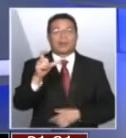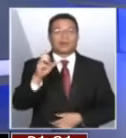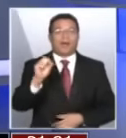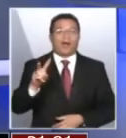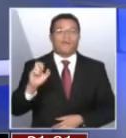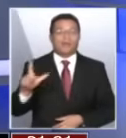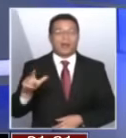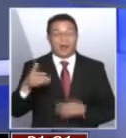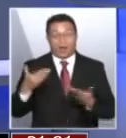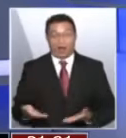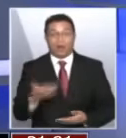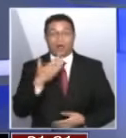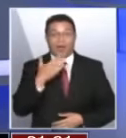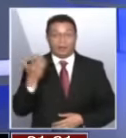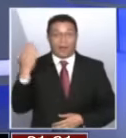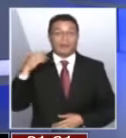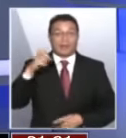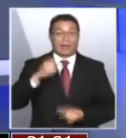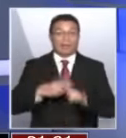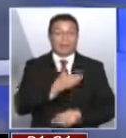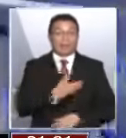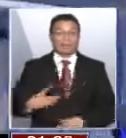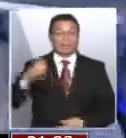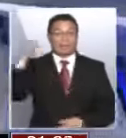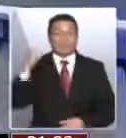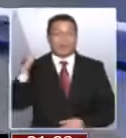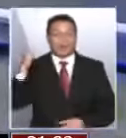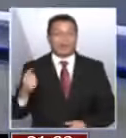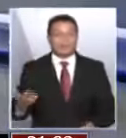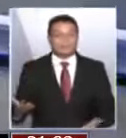las extrañamos hoy en el expresidente Piñera. Hoy, en CNN Prime.